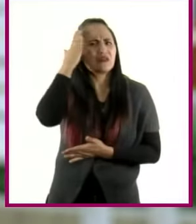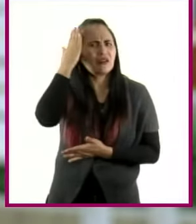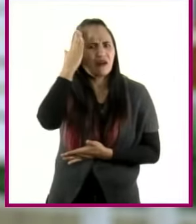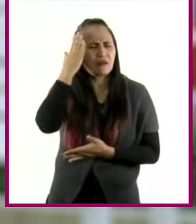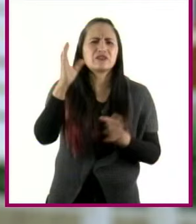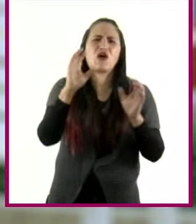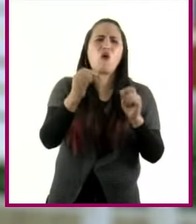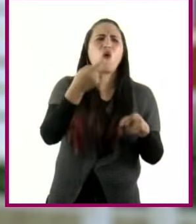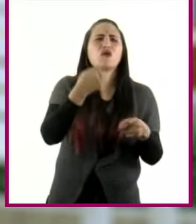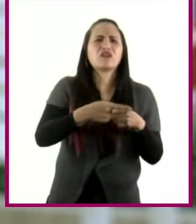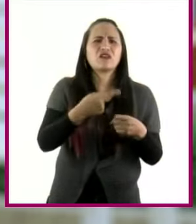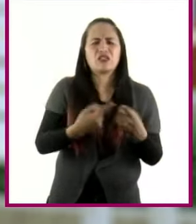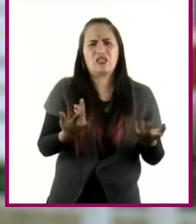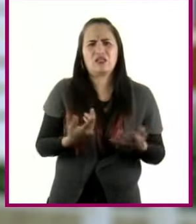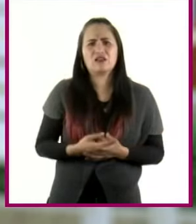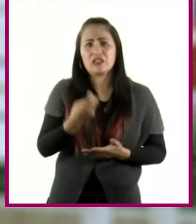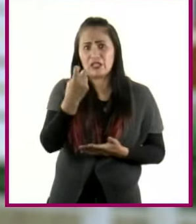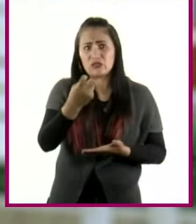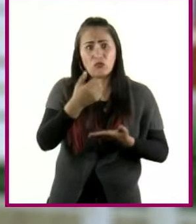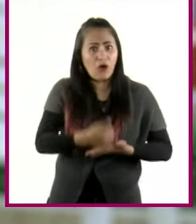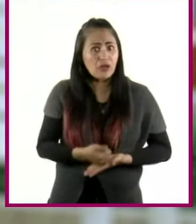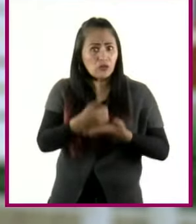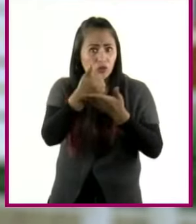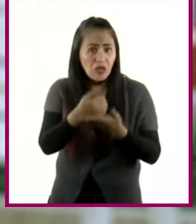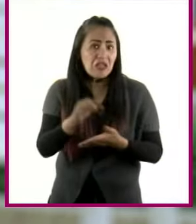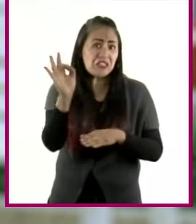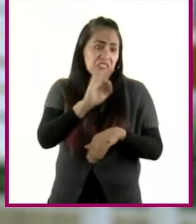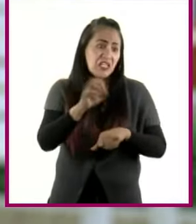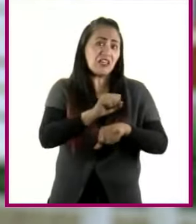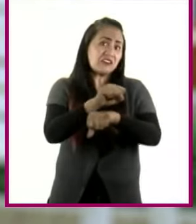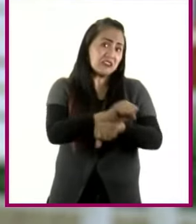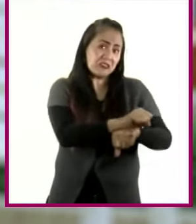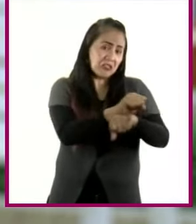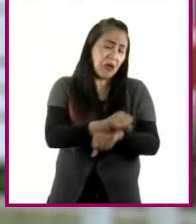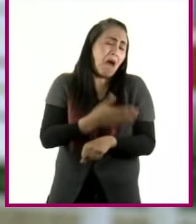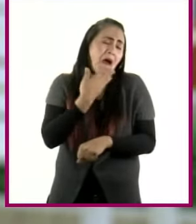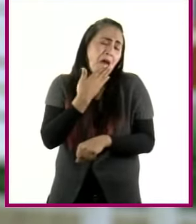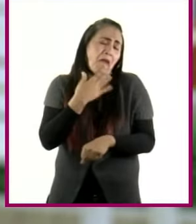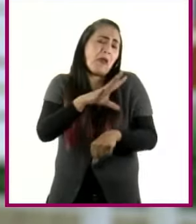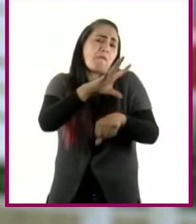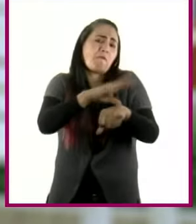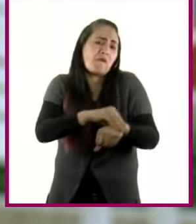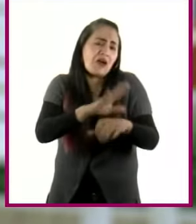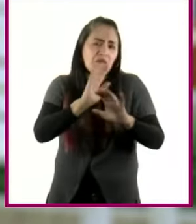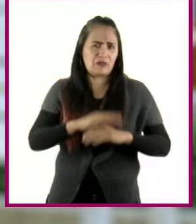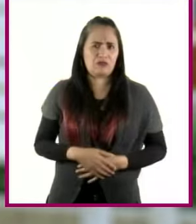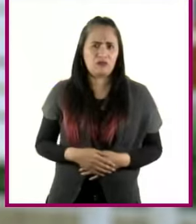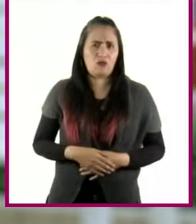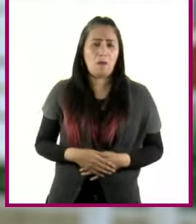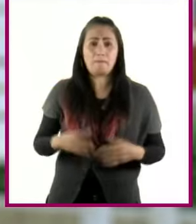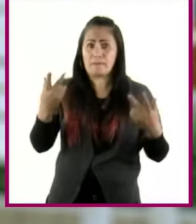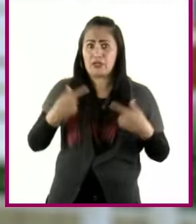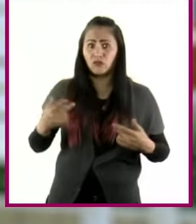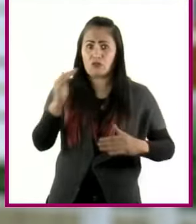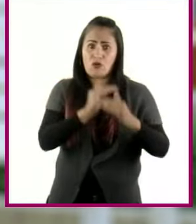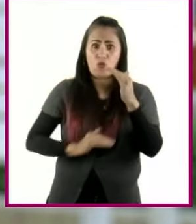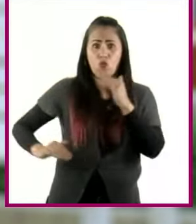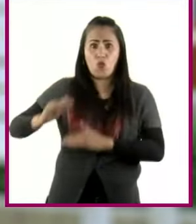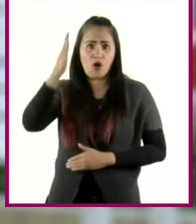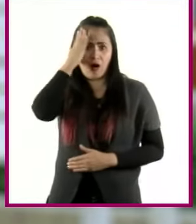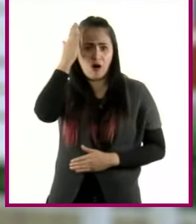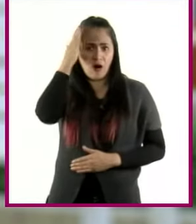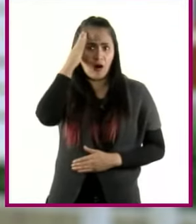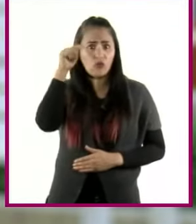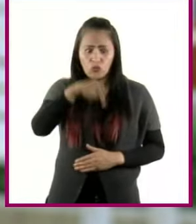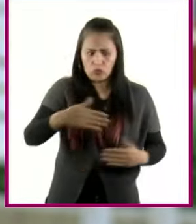Además, eso podría ayudar a justificar que hubiera esclavos por naturaleza. Es como si un ser superior hubiera elegido por ti